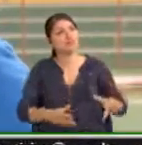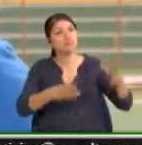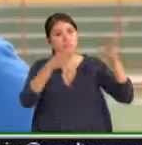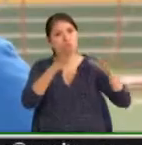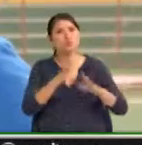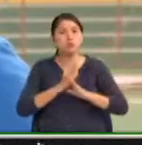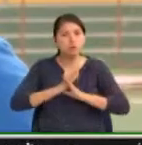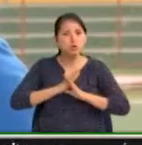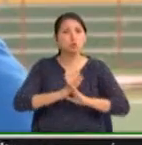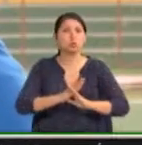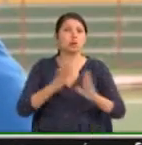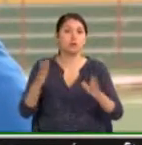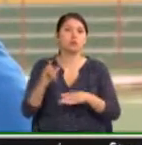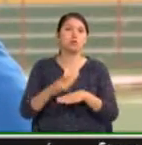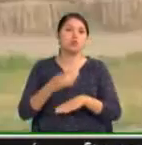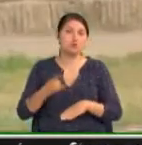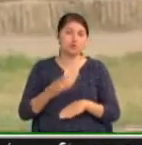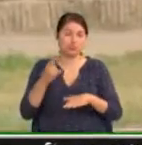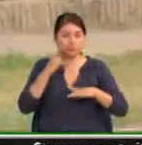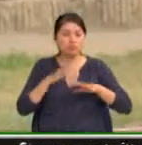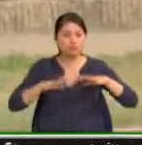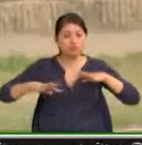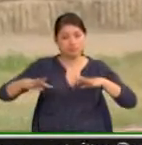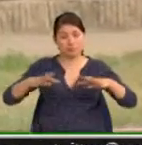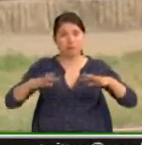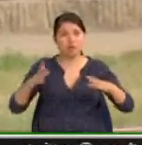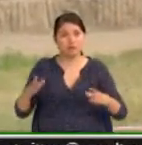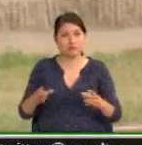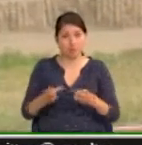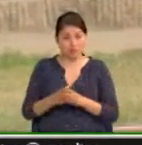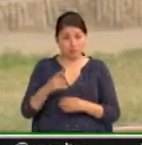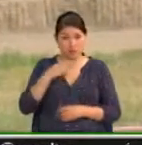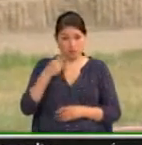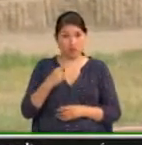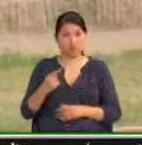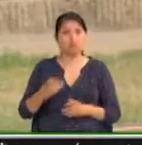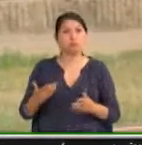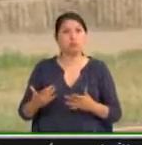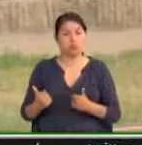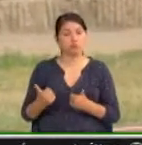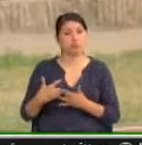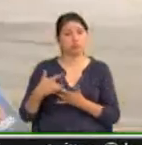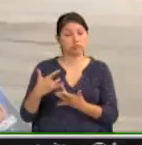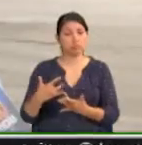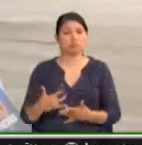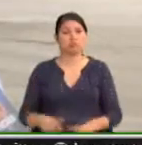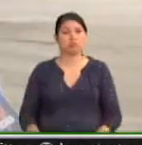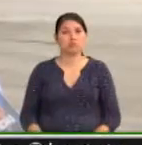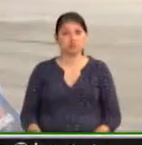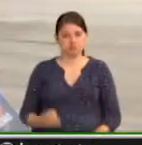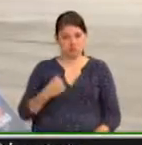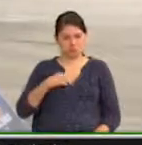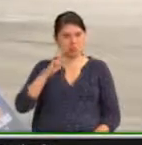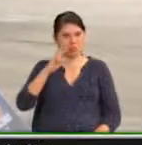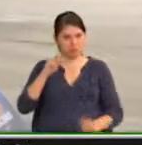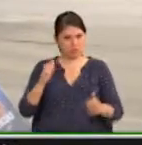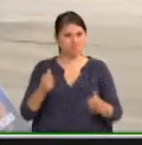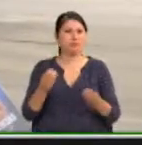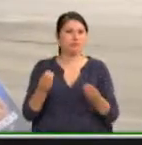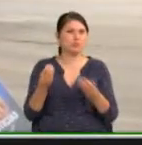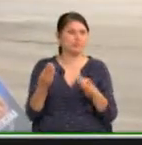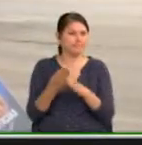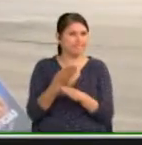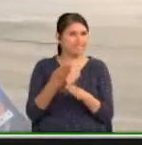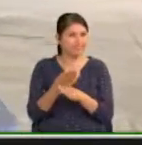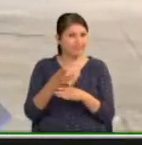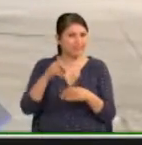sea segura para los usuarios del escenario. El gerente Leopardo precisó y apreció la buena voluntad. Veo que bueno, tenemos muchos